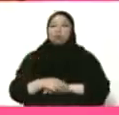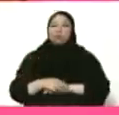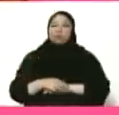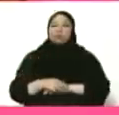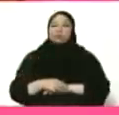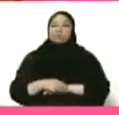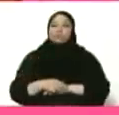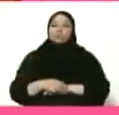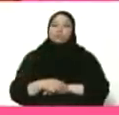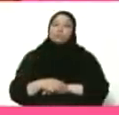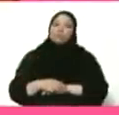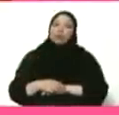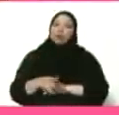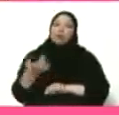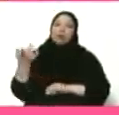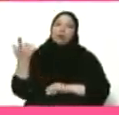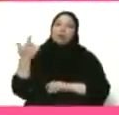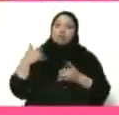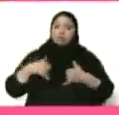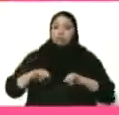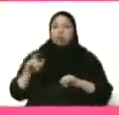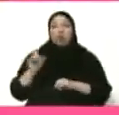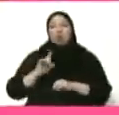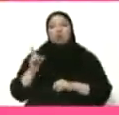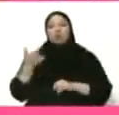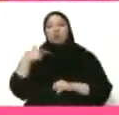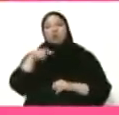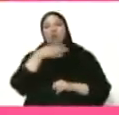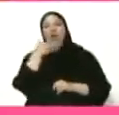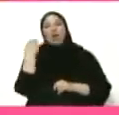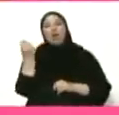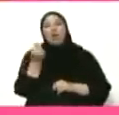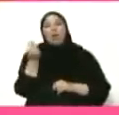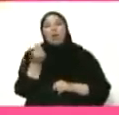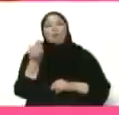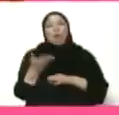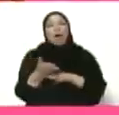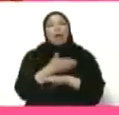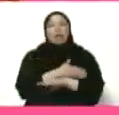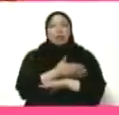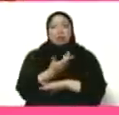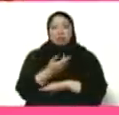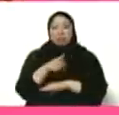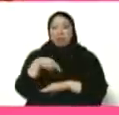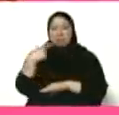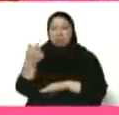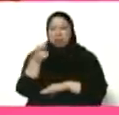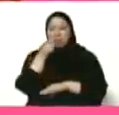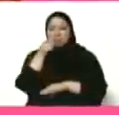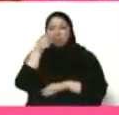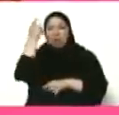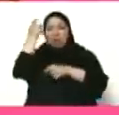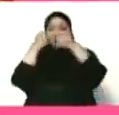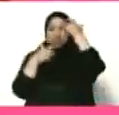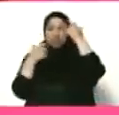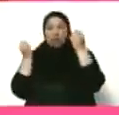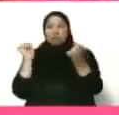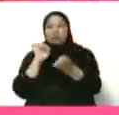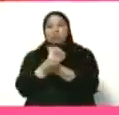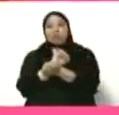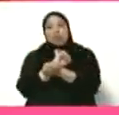Para ese momento no habían nacido. Pero aquí hubo un golpe de Estado con el comandante Chávez. Y estuvo